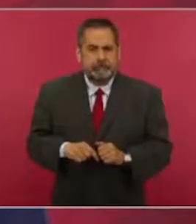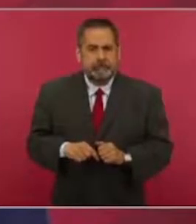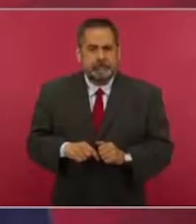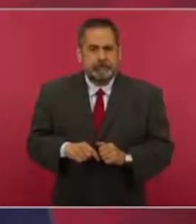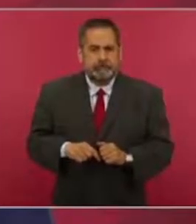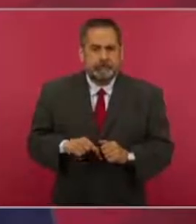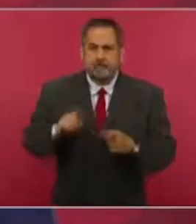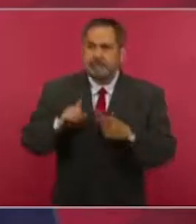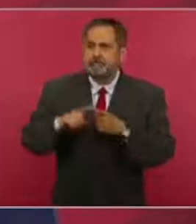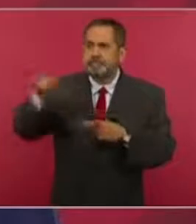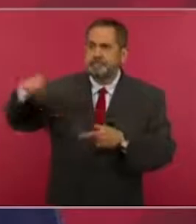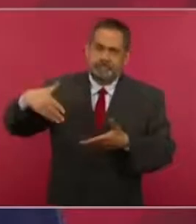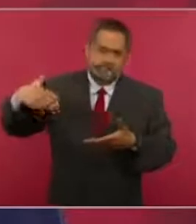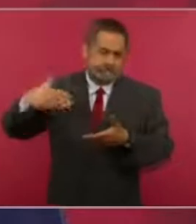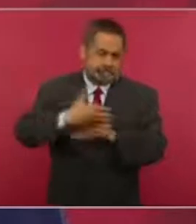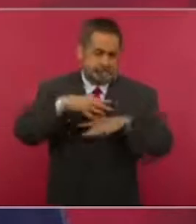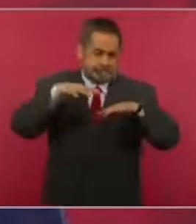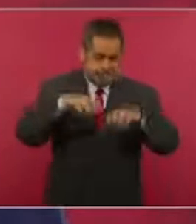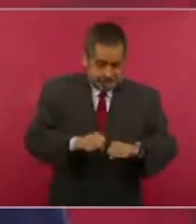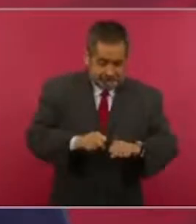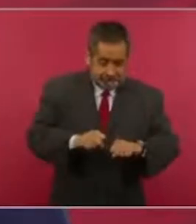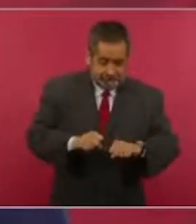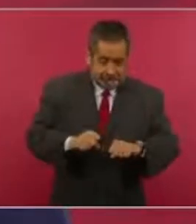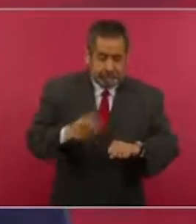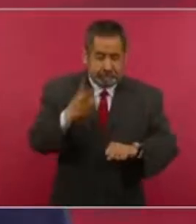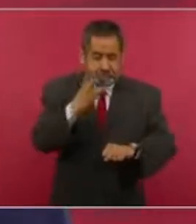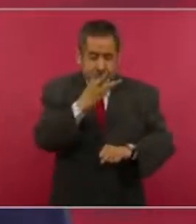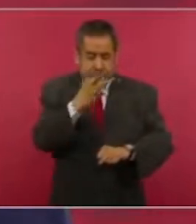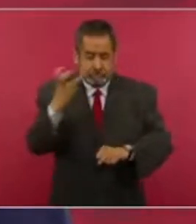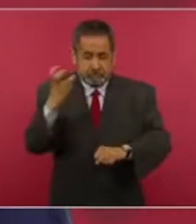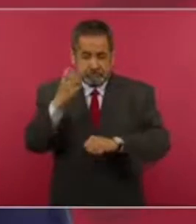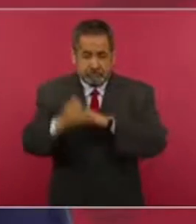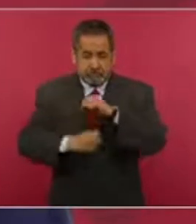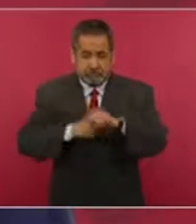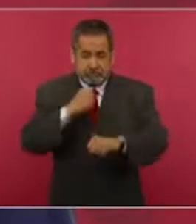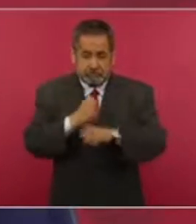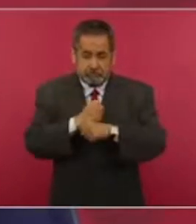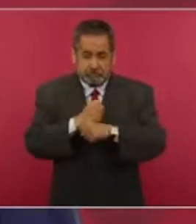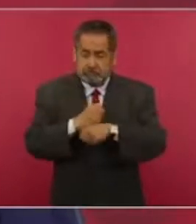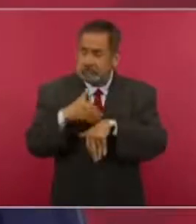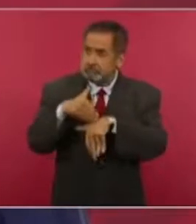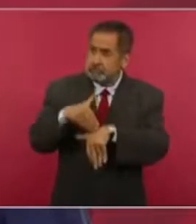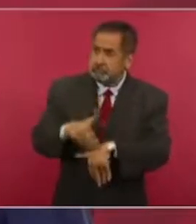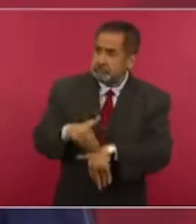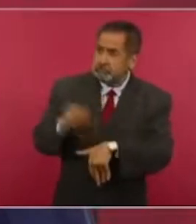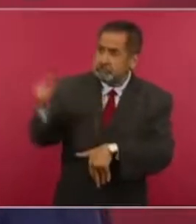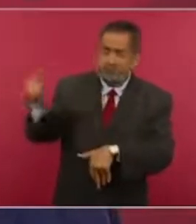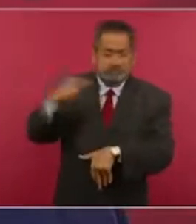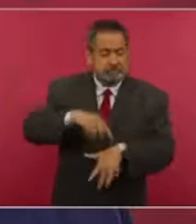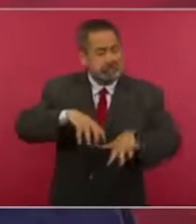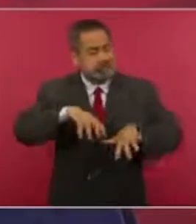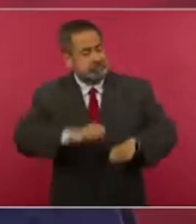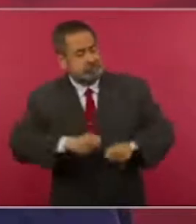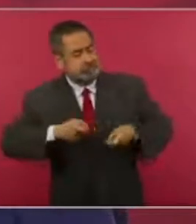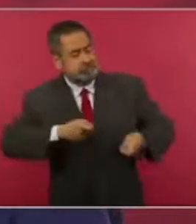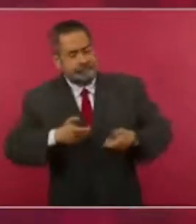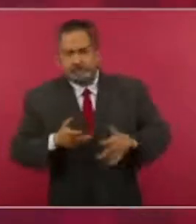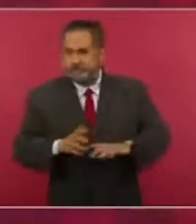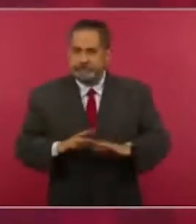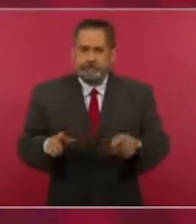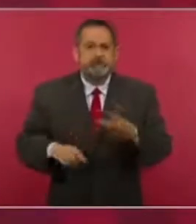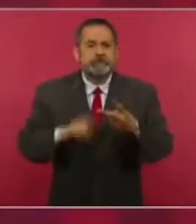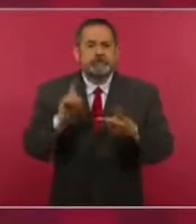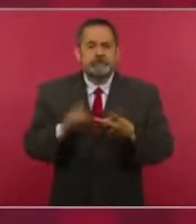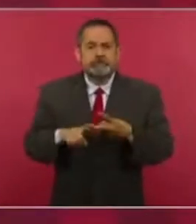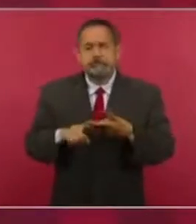que significó tres siglos de coloniaje y luego